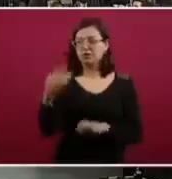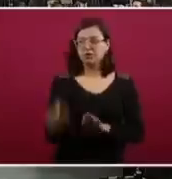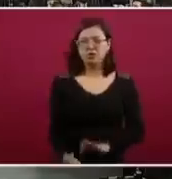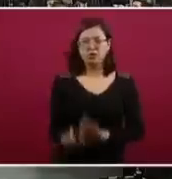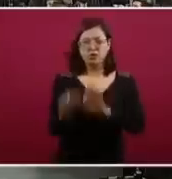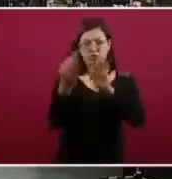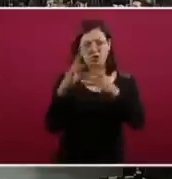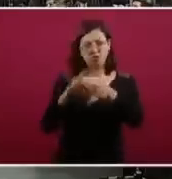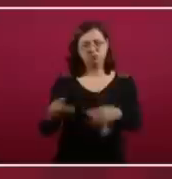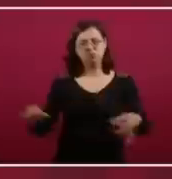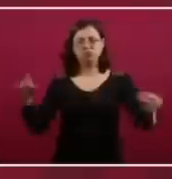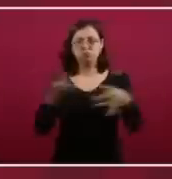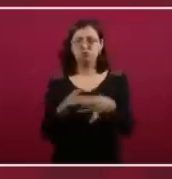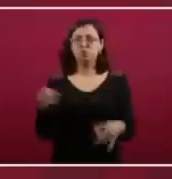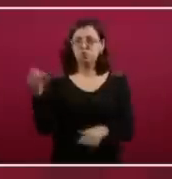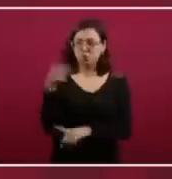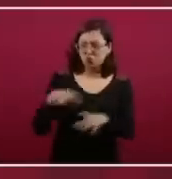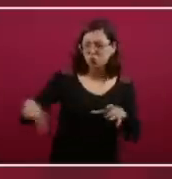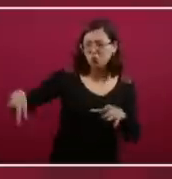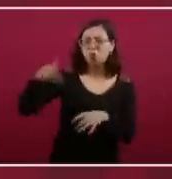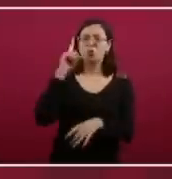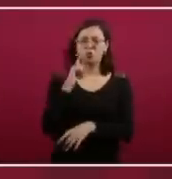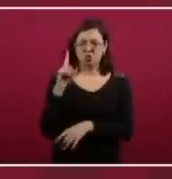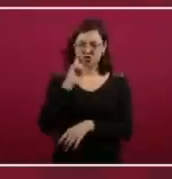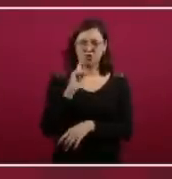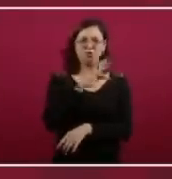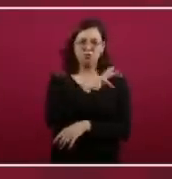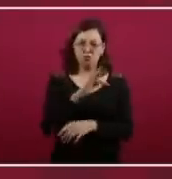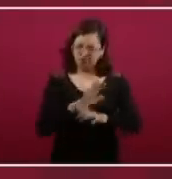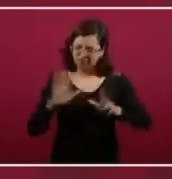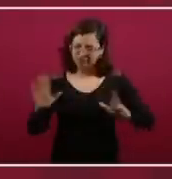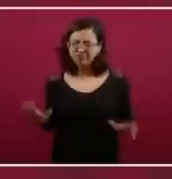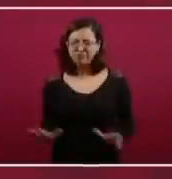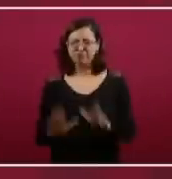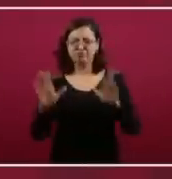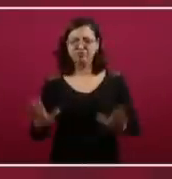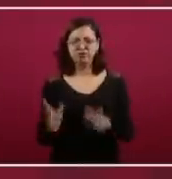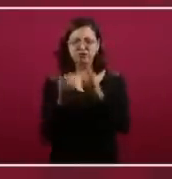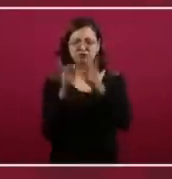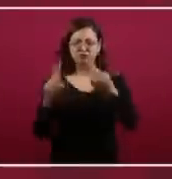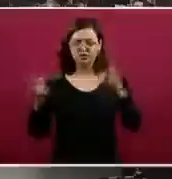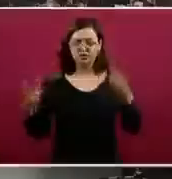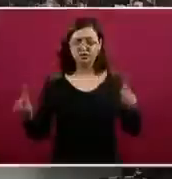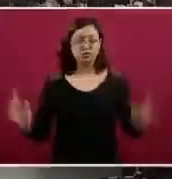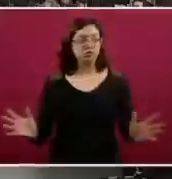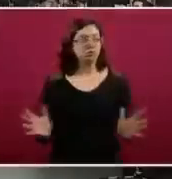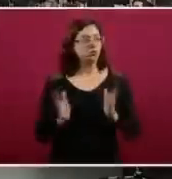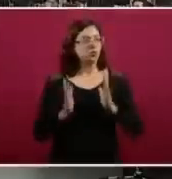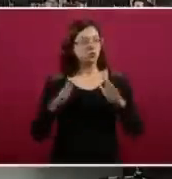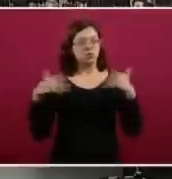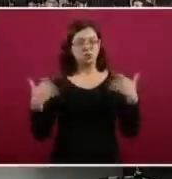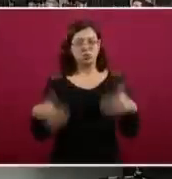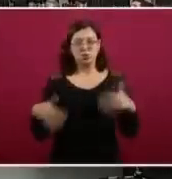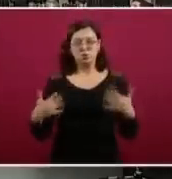refiriera a las mujeres como el potencial económico que tiene un país para detonar su desarrollo. Muchas